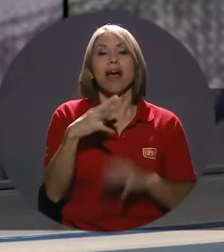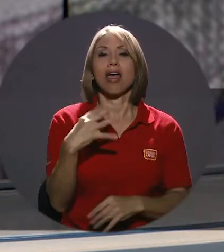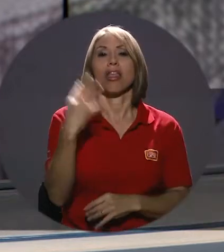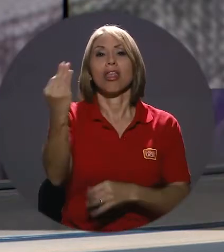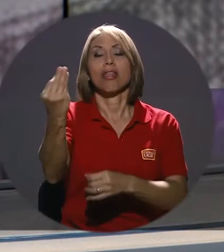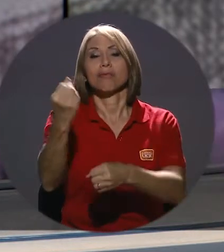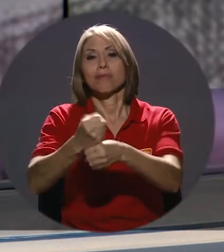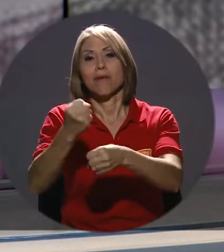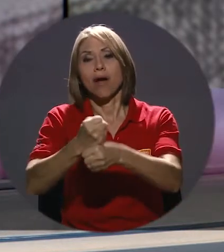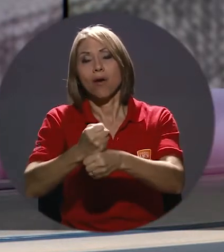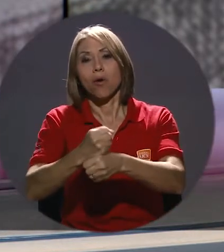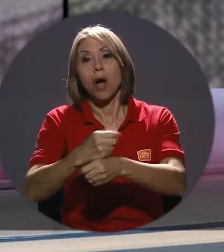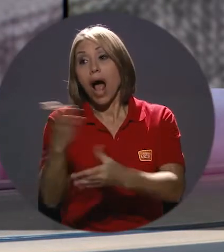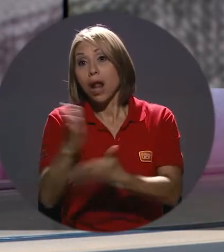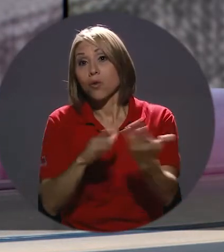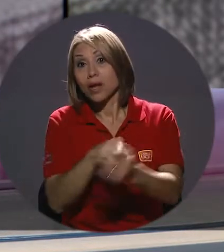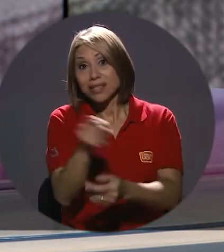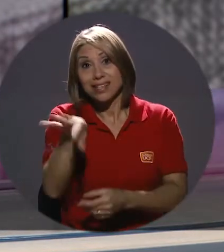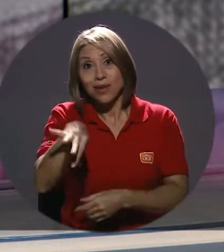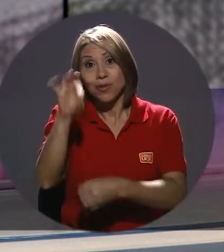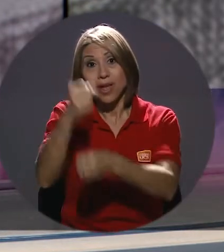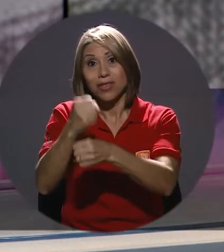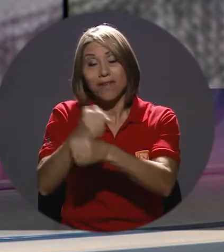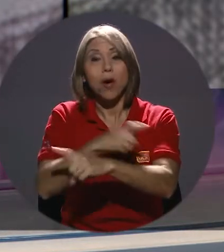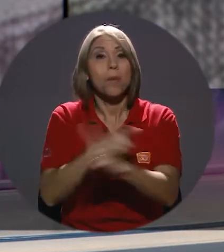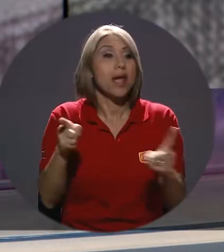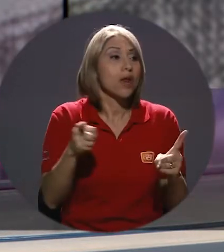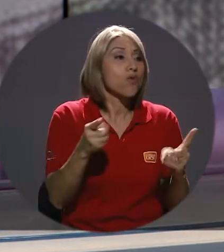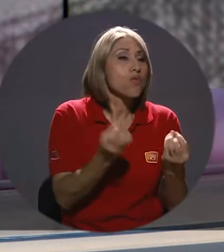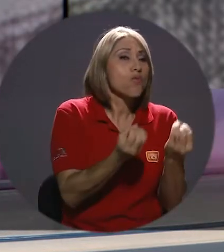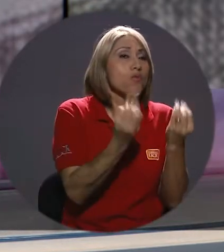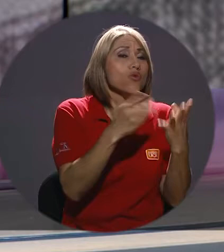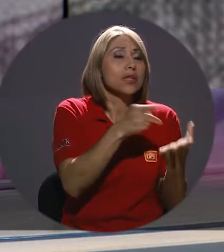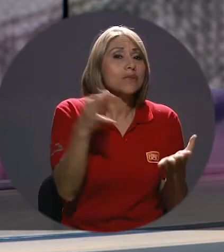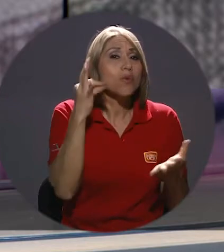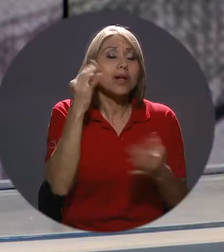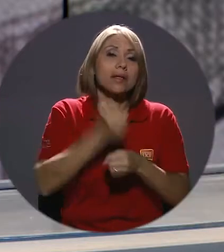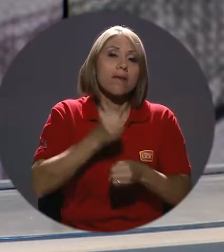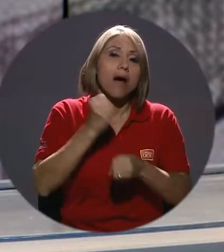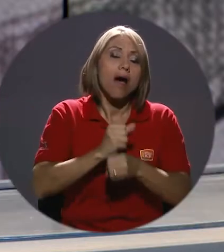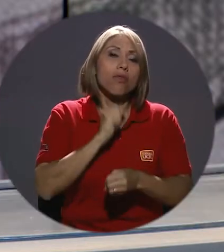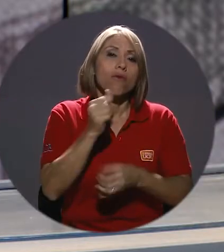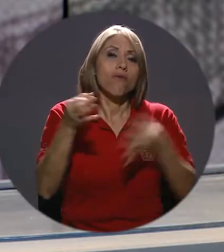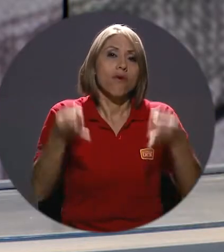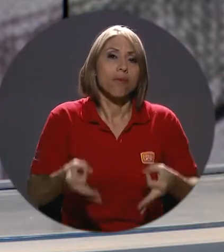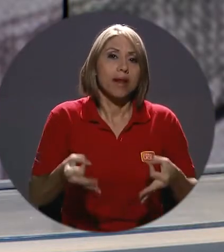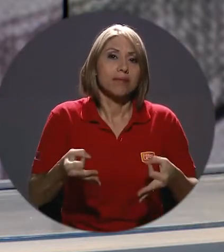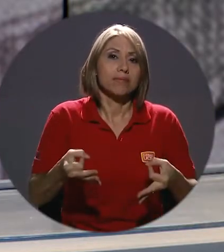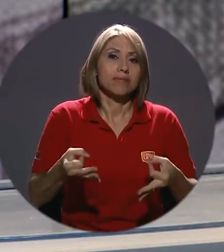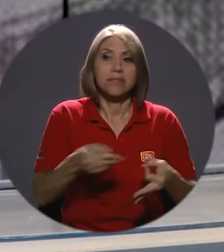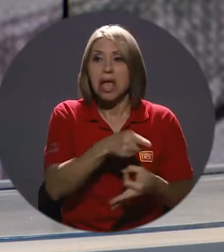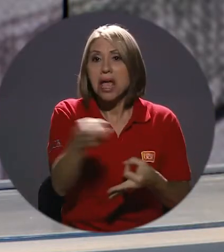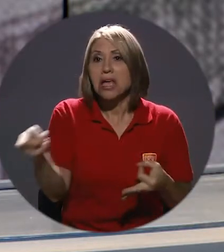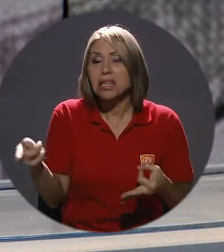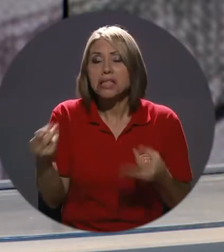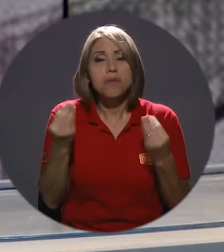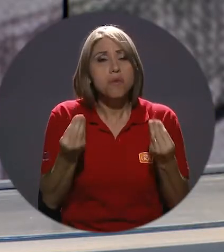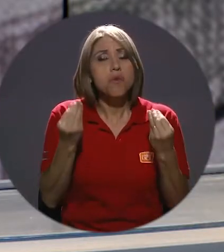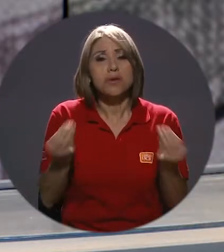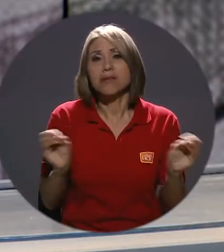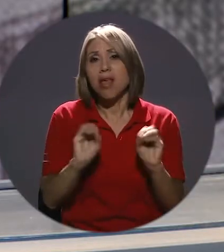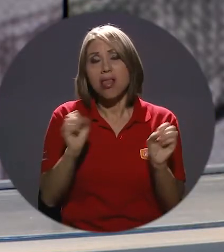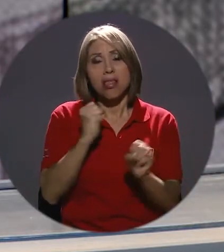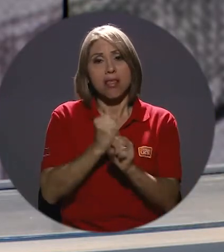ellas lo han encontrado, pero muchas de ellas han caído en la informalidad, muchas de ellas han quedado desempleadas, y bueno, ahí es un